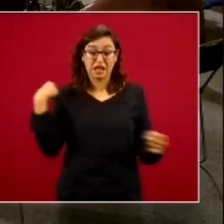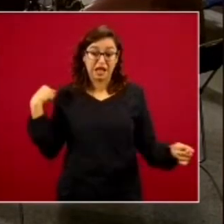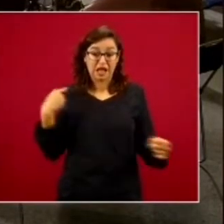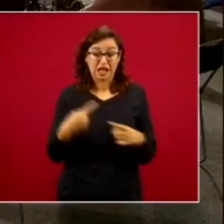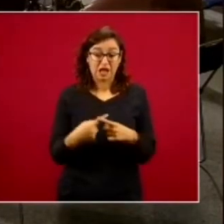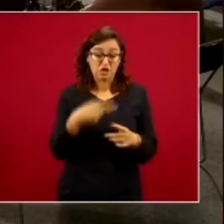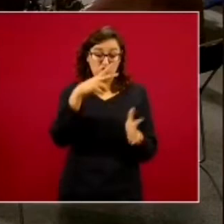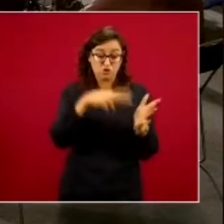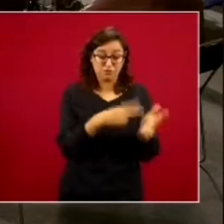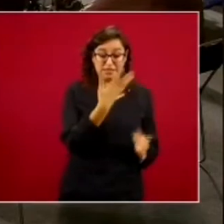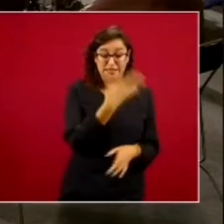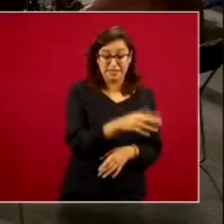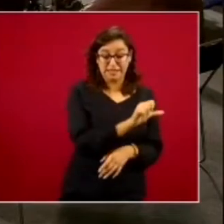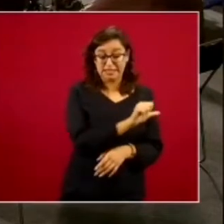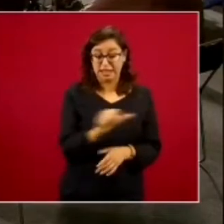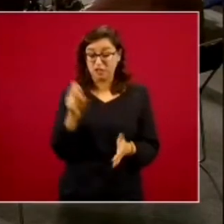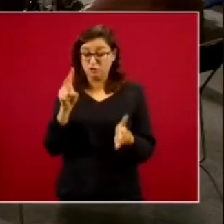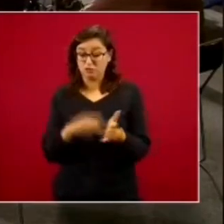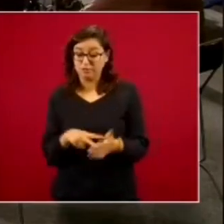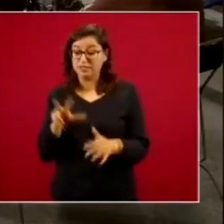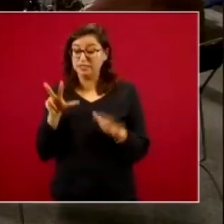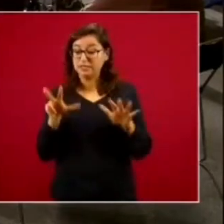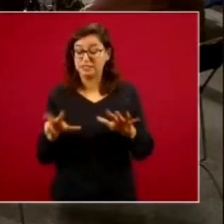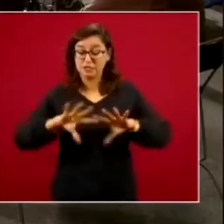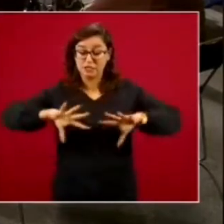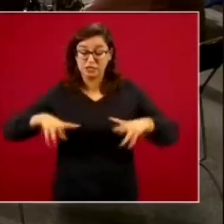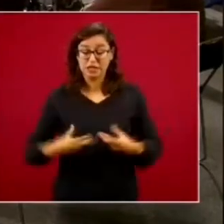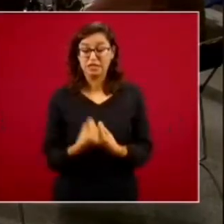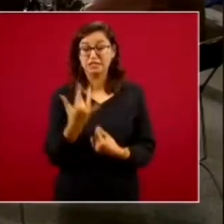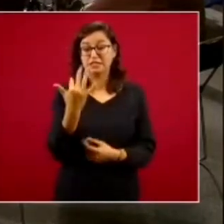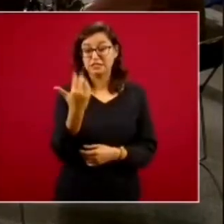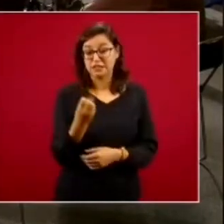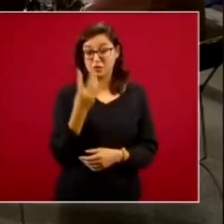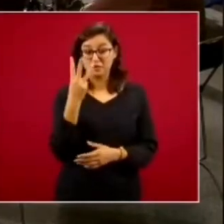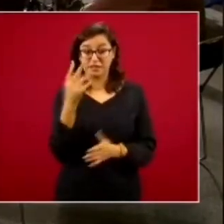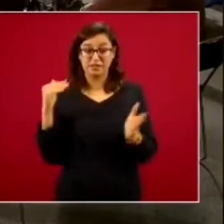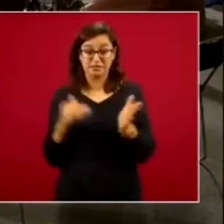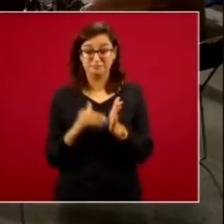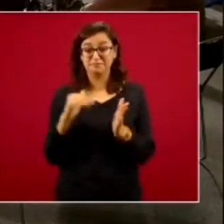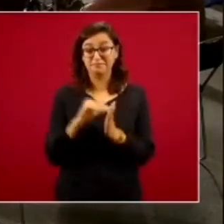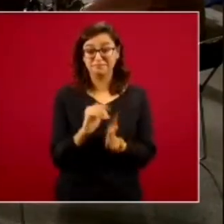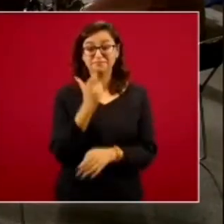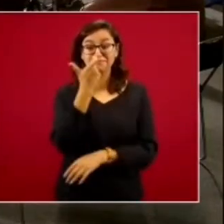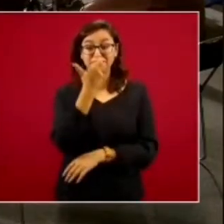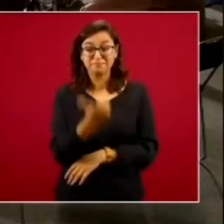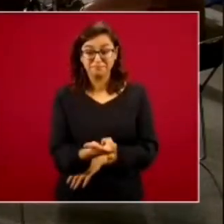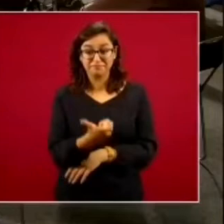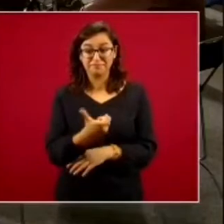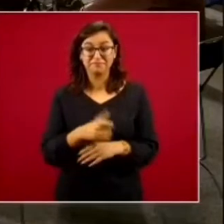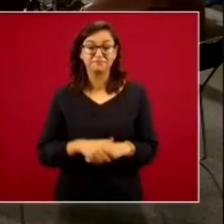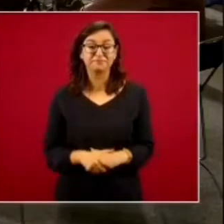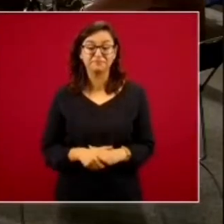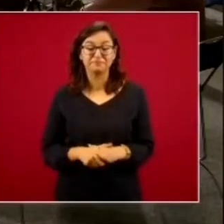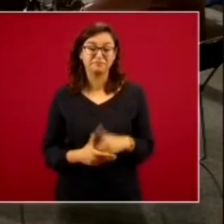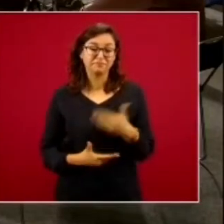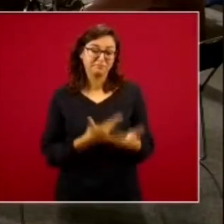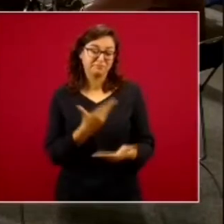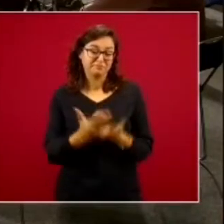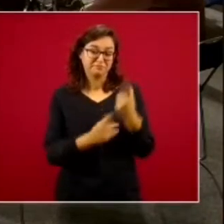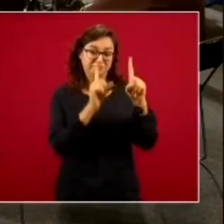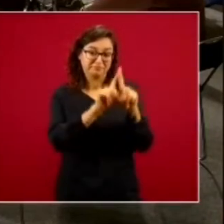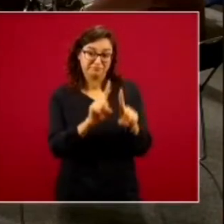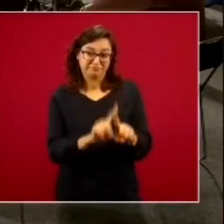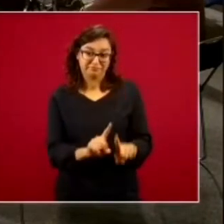años, del 2010 al 2018, por 53 millones de pesos para estos de diferentes servicios.